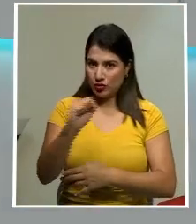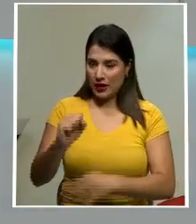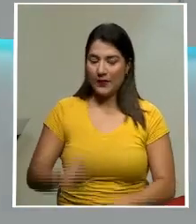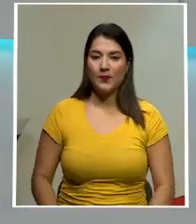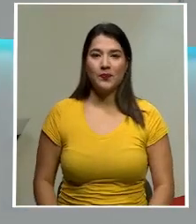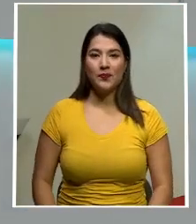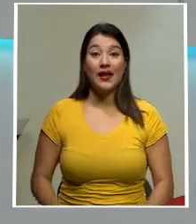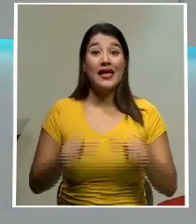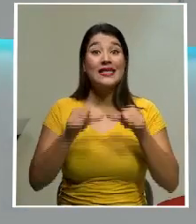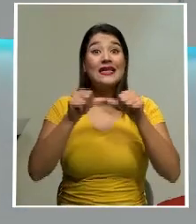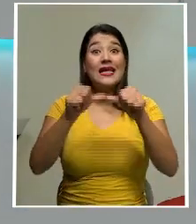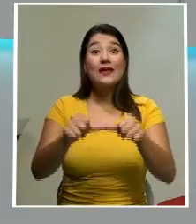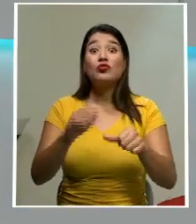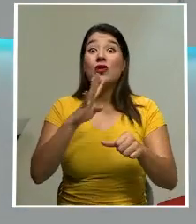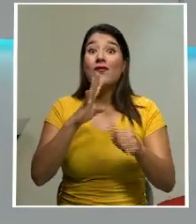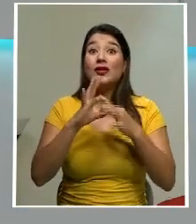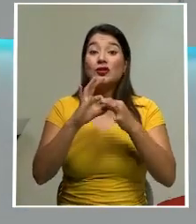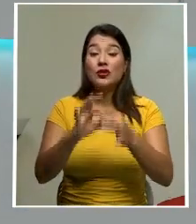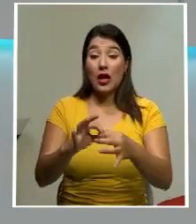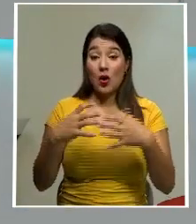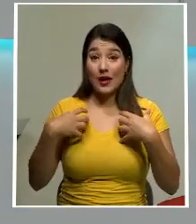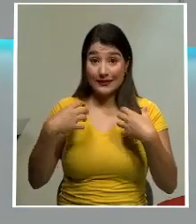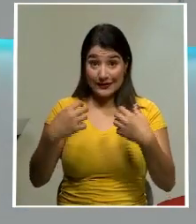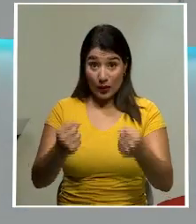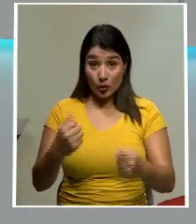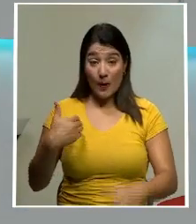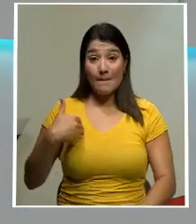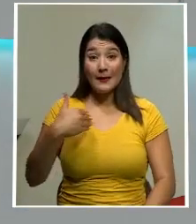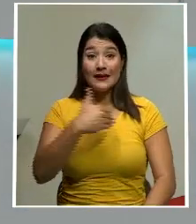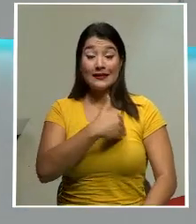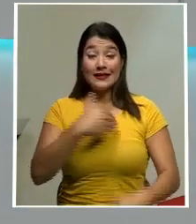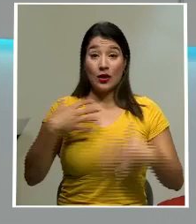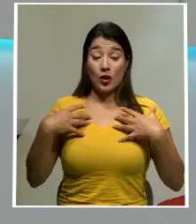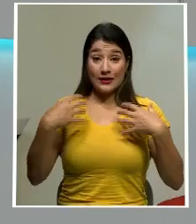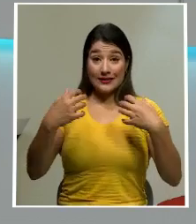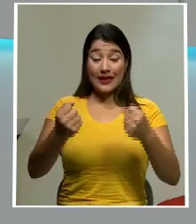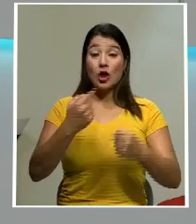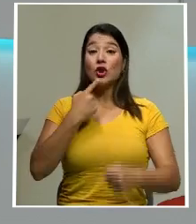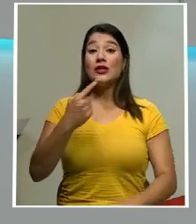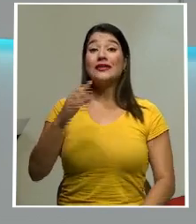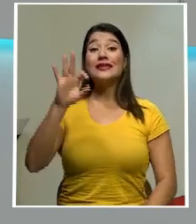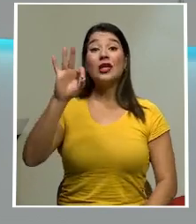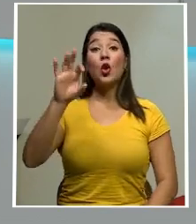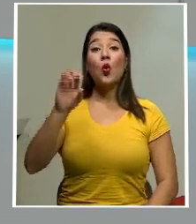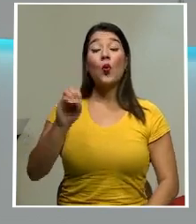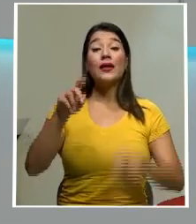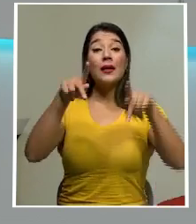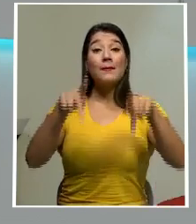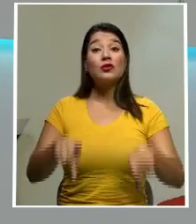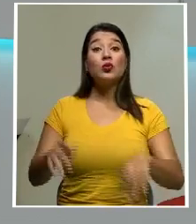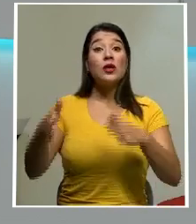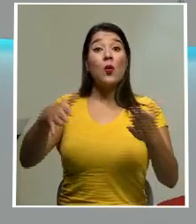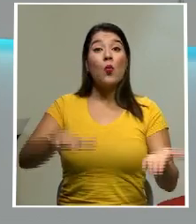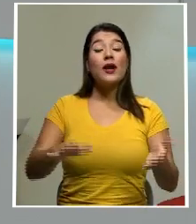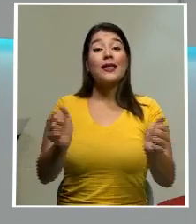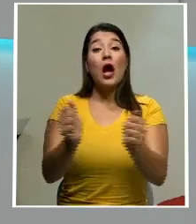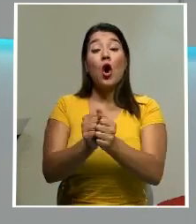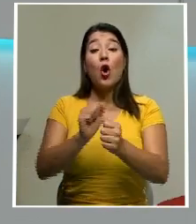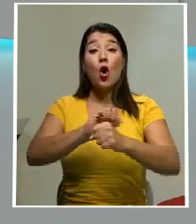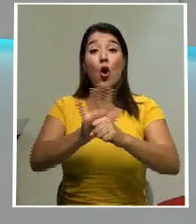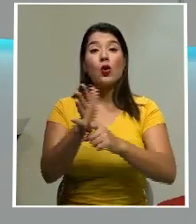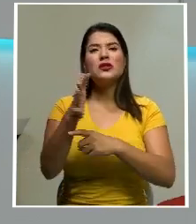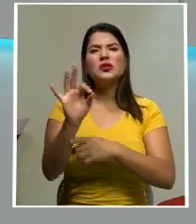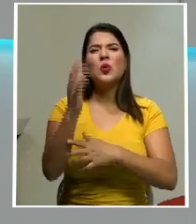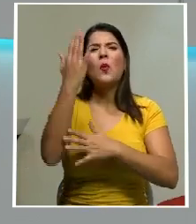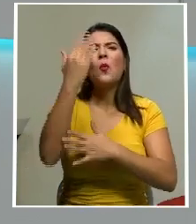Seguimos hablando de salud. El Ministerio de Salud confirmó que el 90% de las personas que han fallecido con la COVID-19 fue a causa